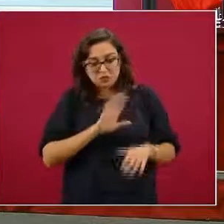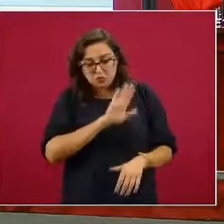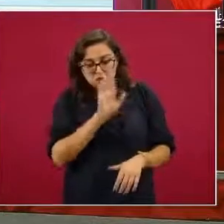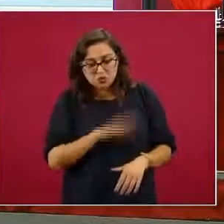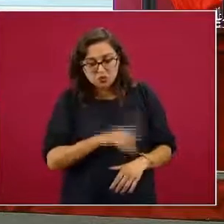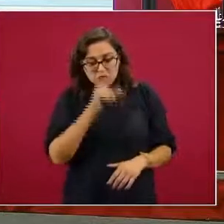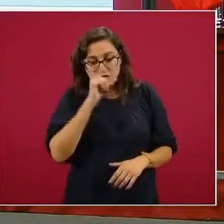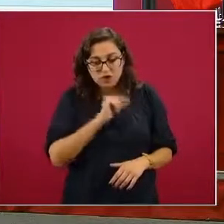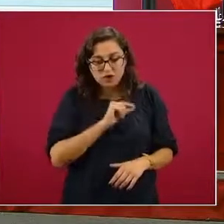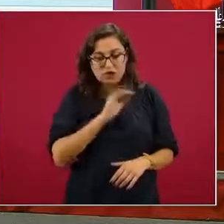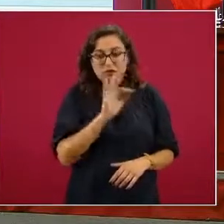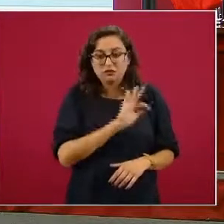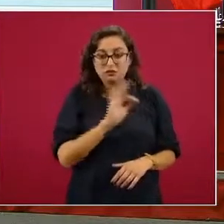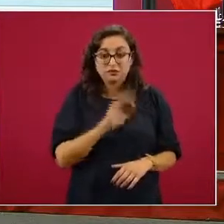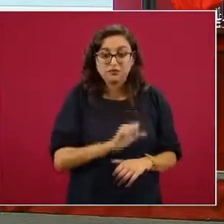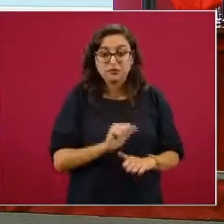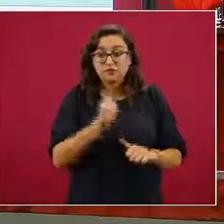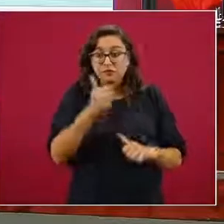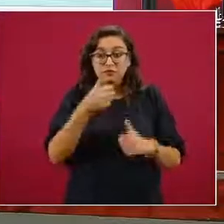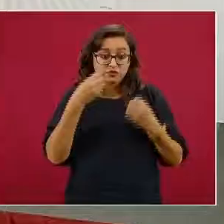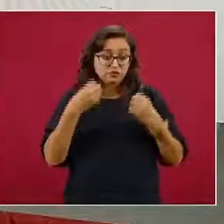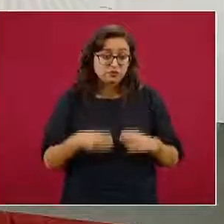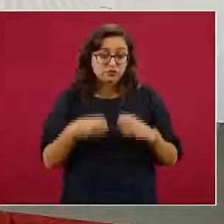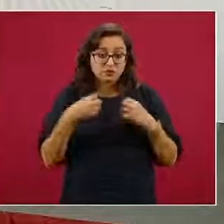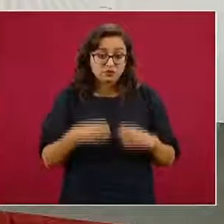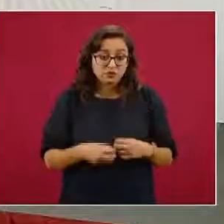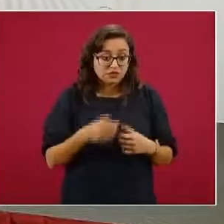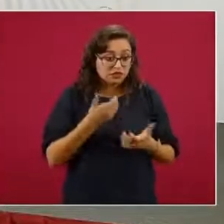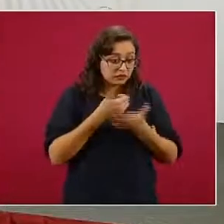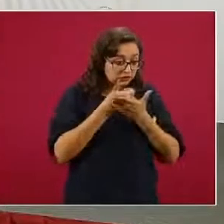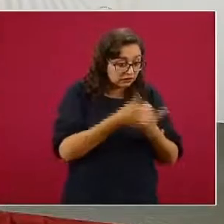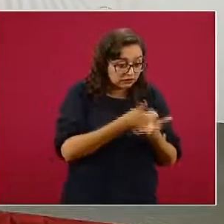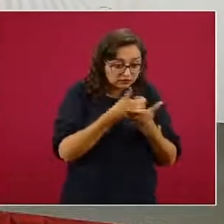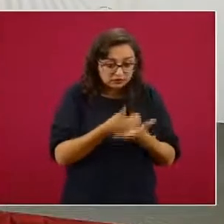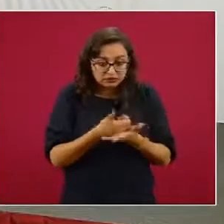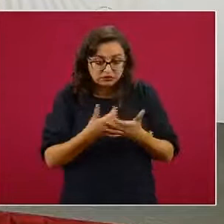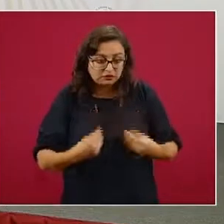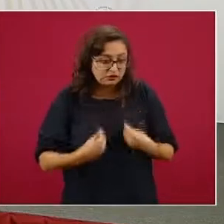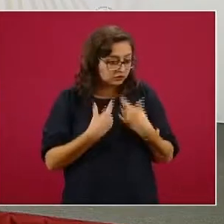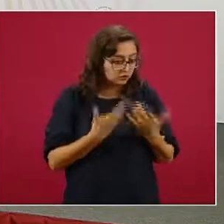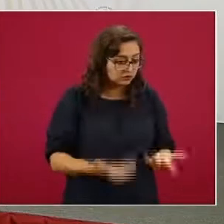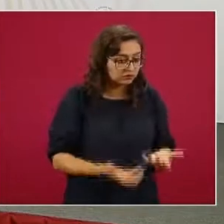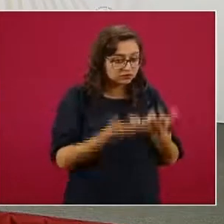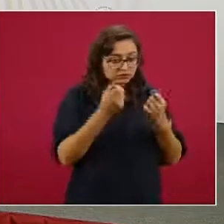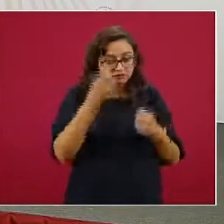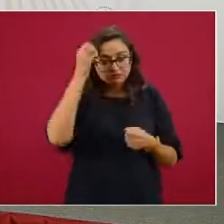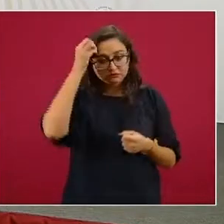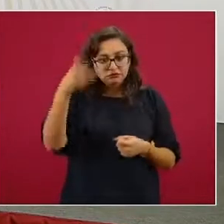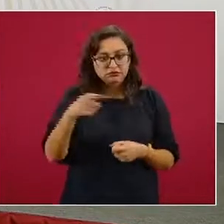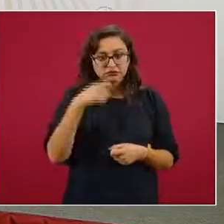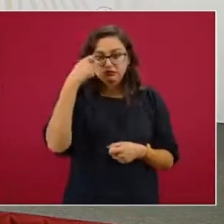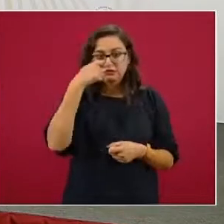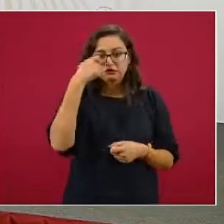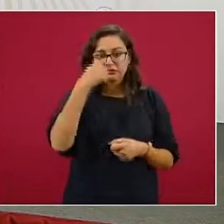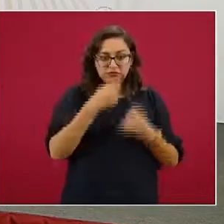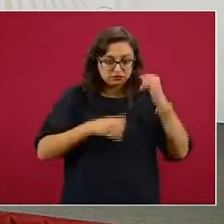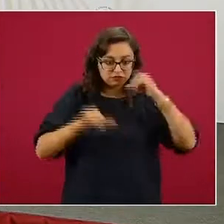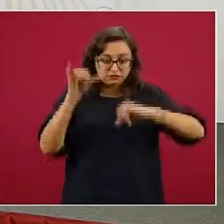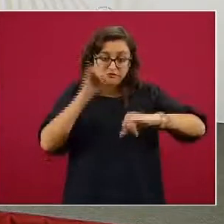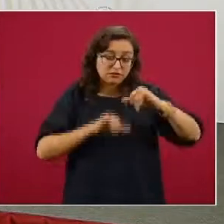ocupado en otras atenciones del paciente, intentando salvarle la vida, etcétera. No se le tomó,